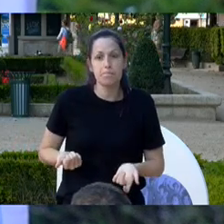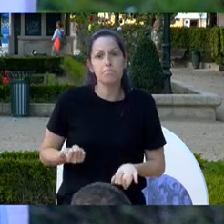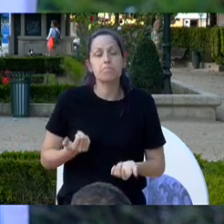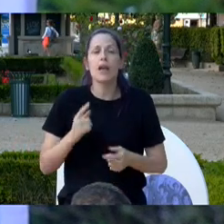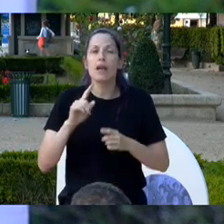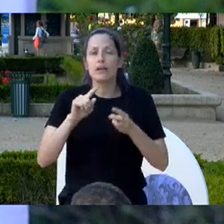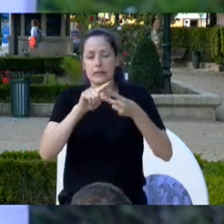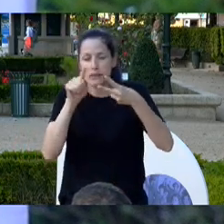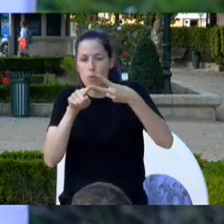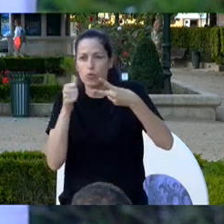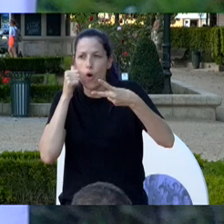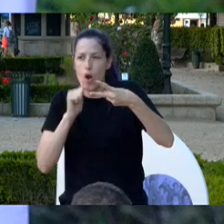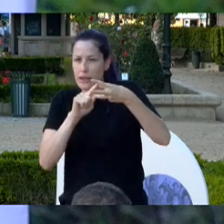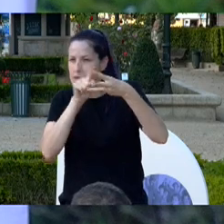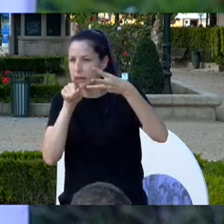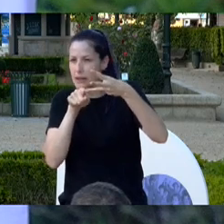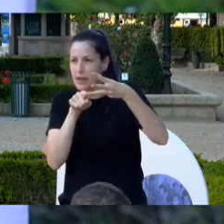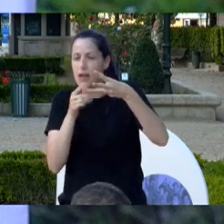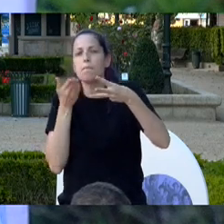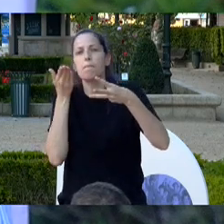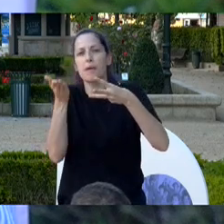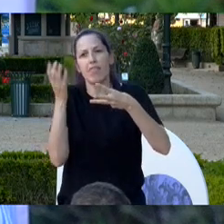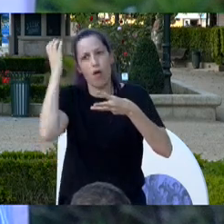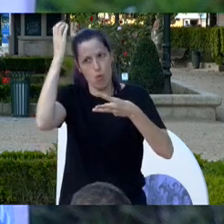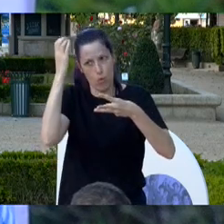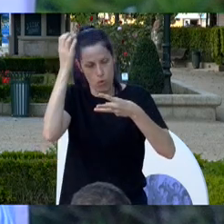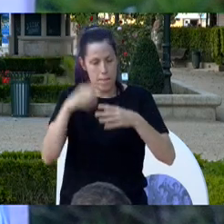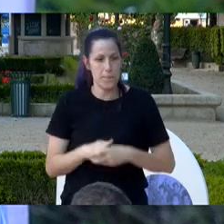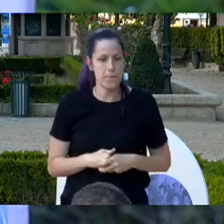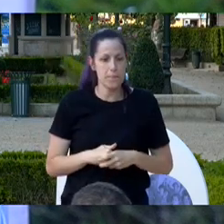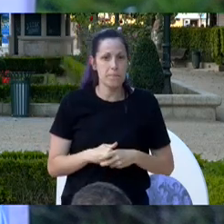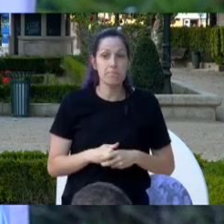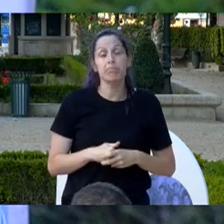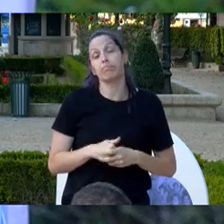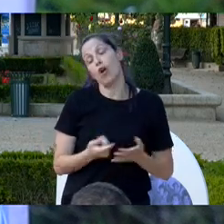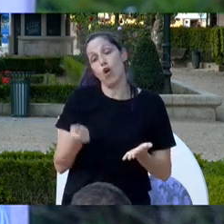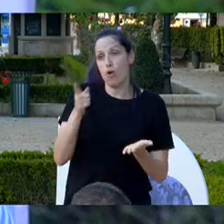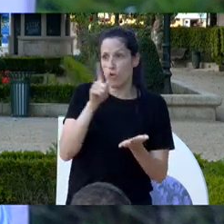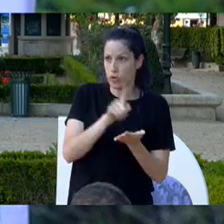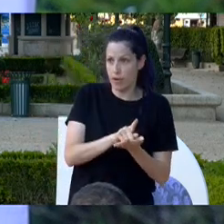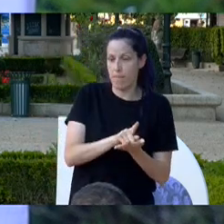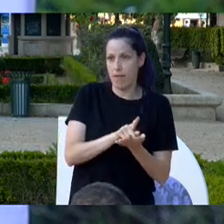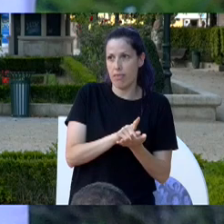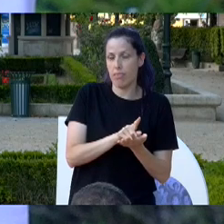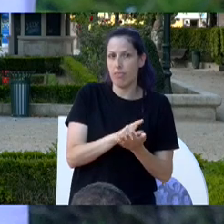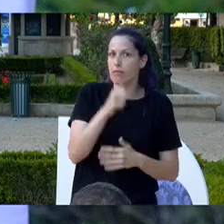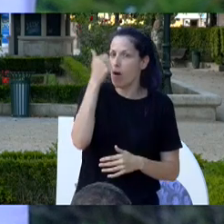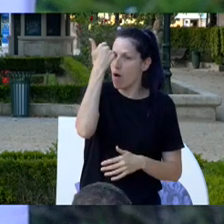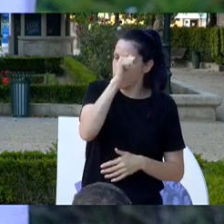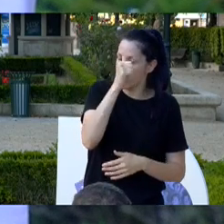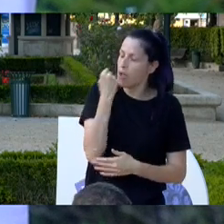Ourense e en terceiro lugar pide a de Coruña. De novo, topámonos, bueno, con un home que a